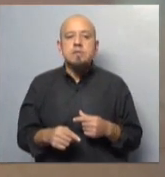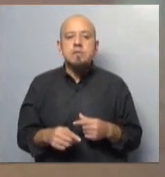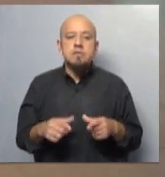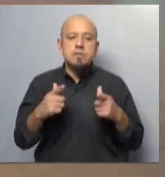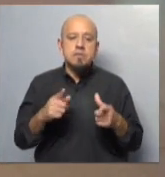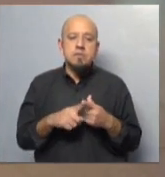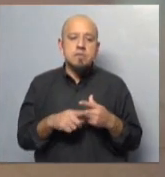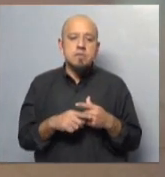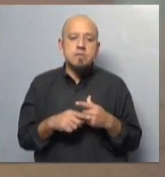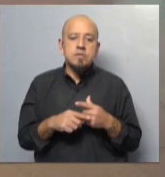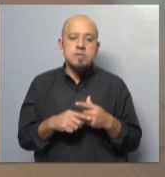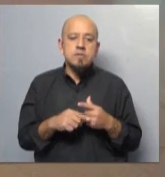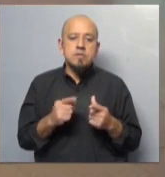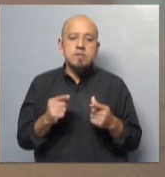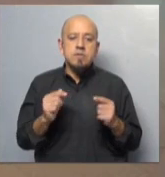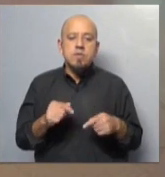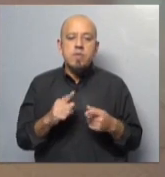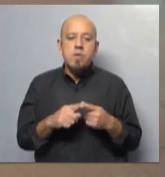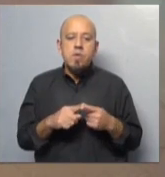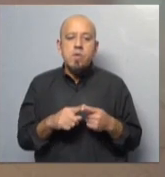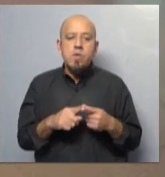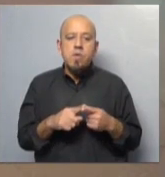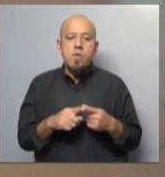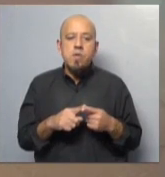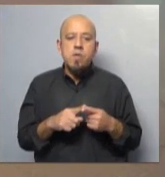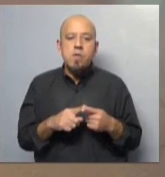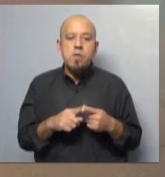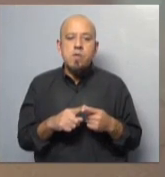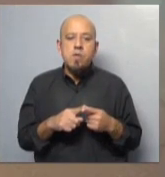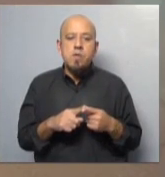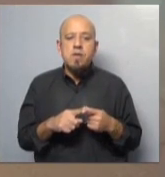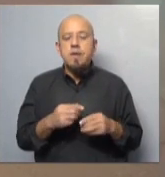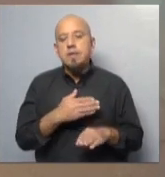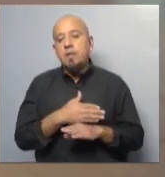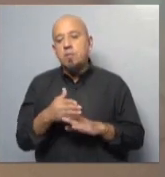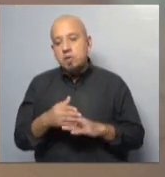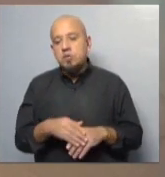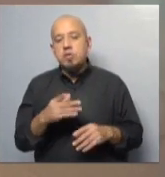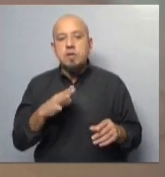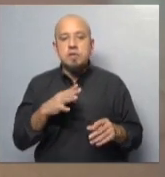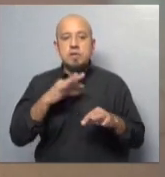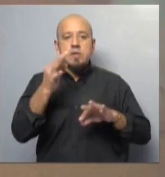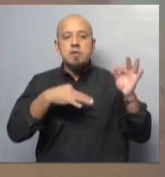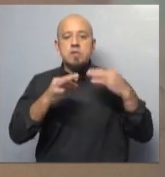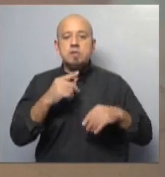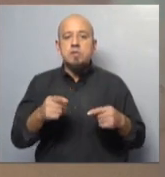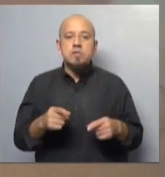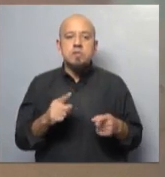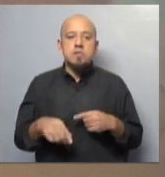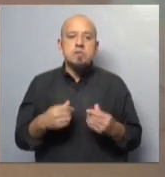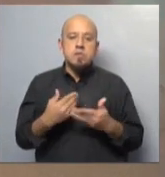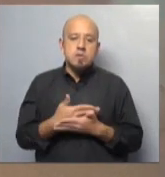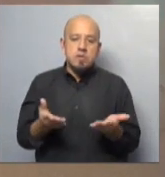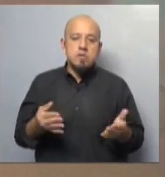Éxitos con esta obra aquí y a donde vayan luego también, por supuesto. Nos van a